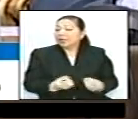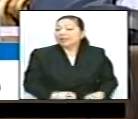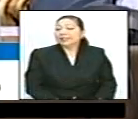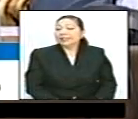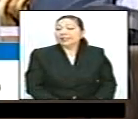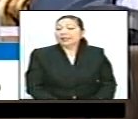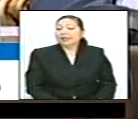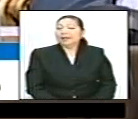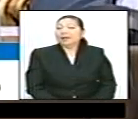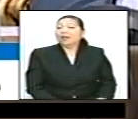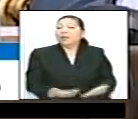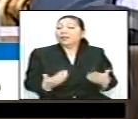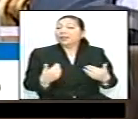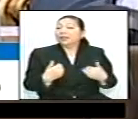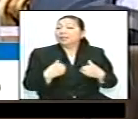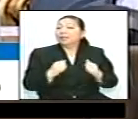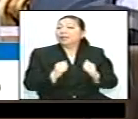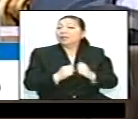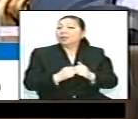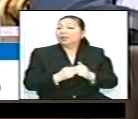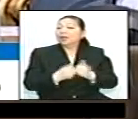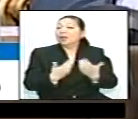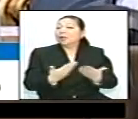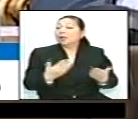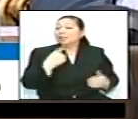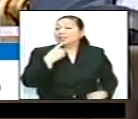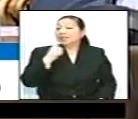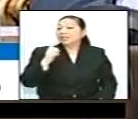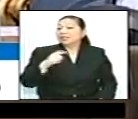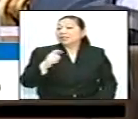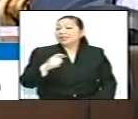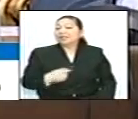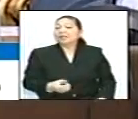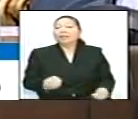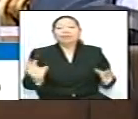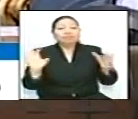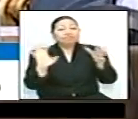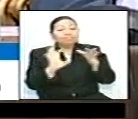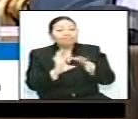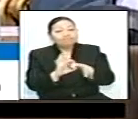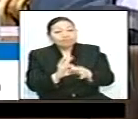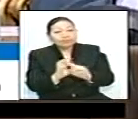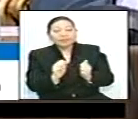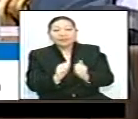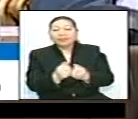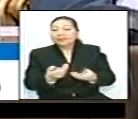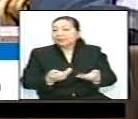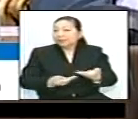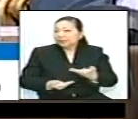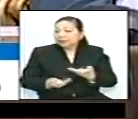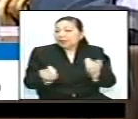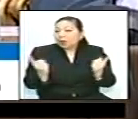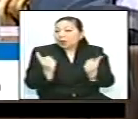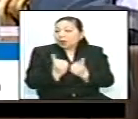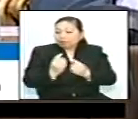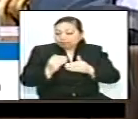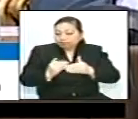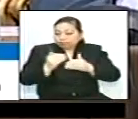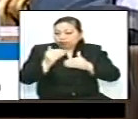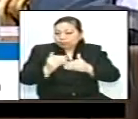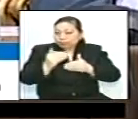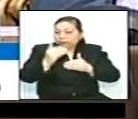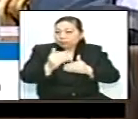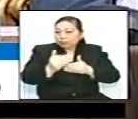forestal, y donde tenemos que contar pues con las condiciones necesarias de conectividad, de financiamiento a corto, a mediano y a largo